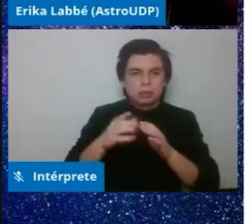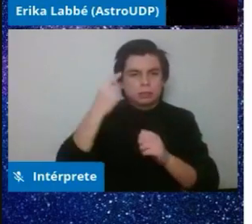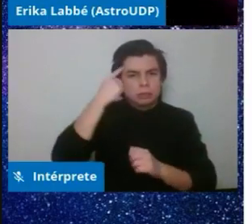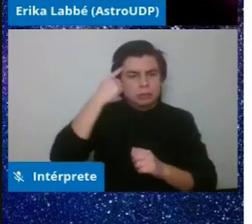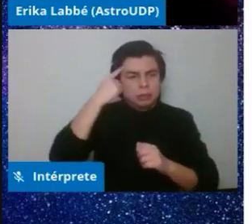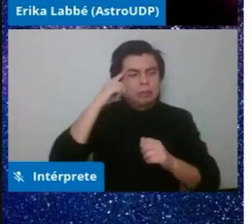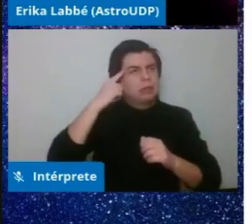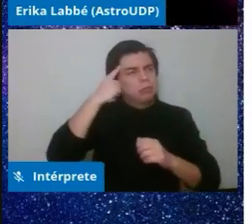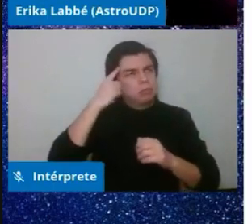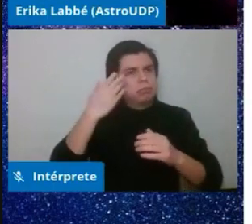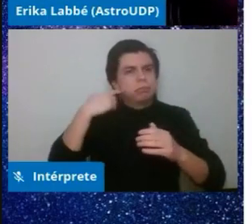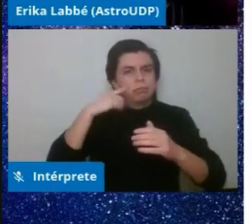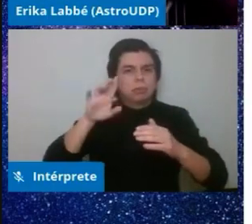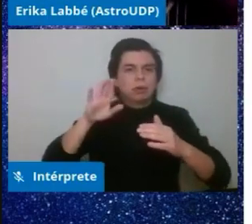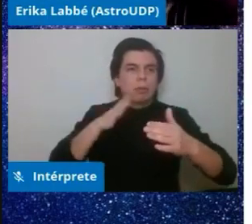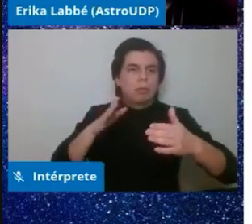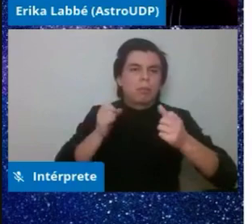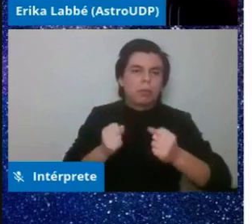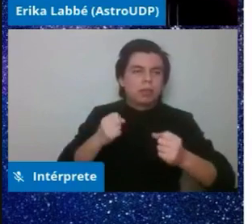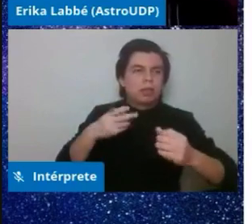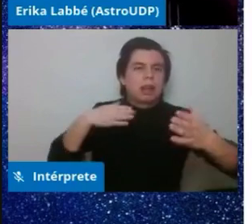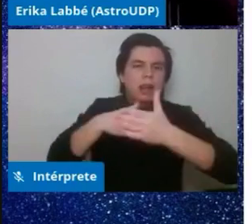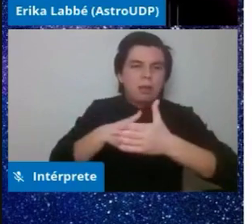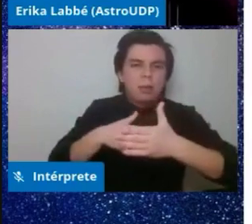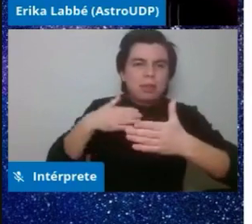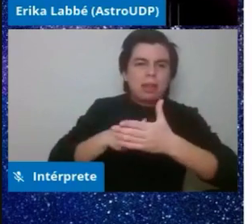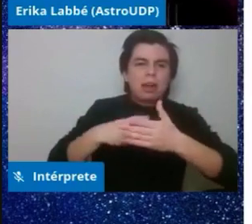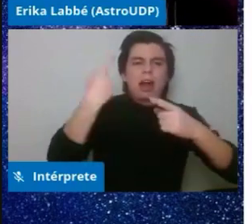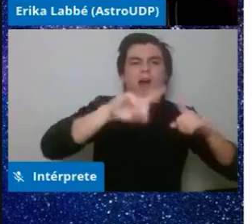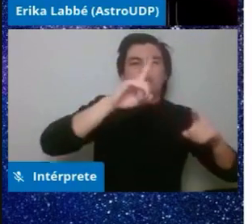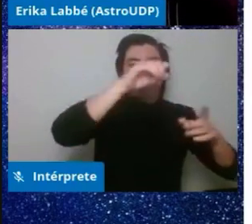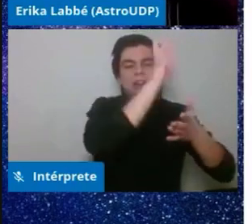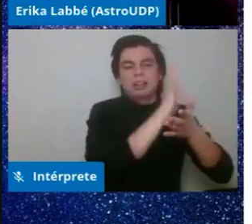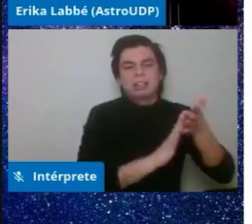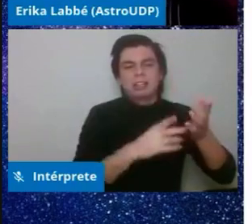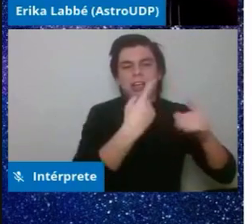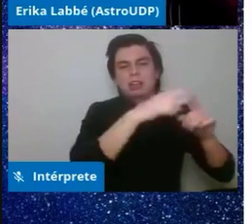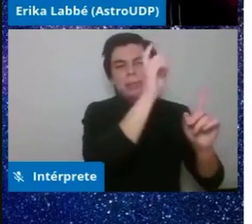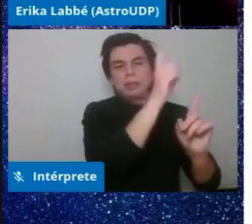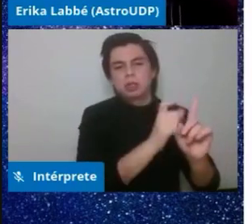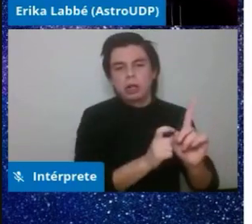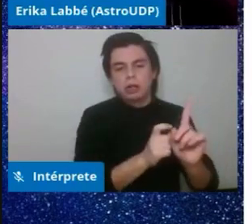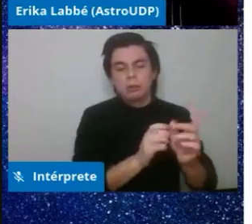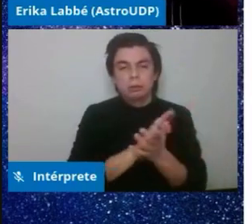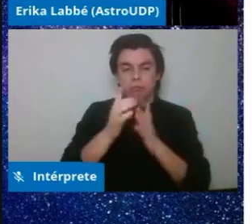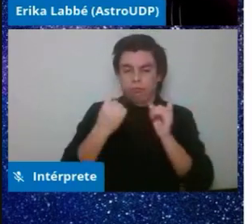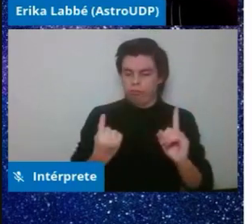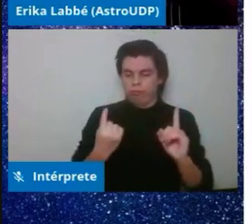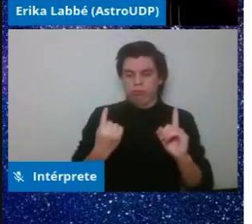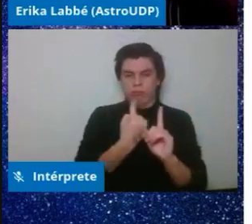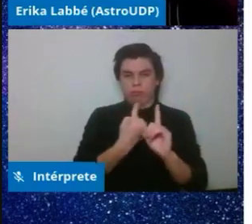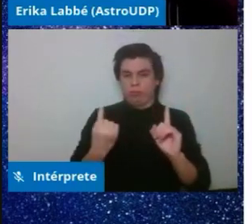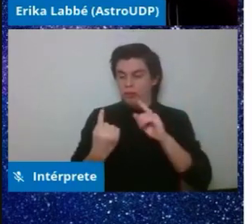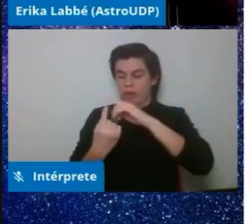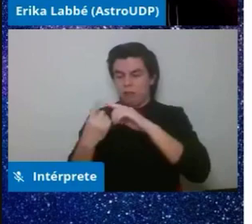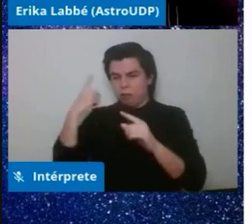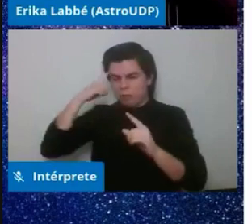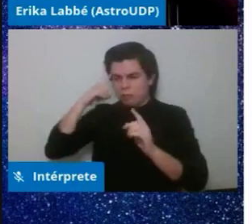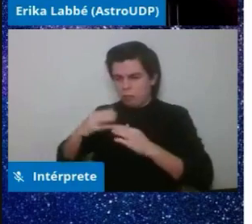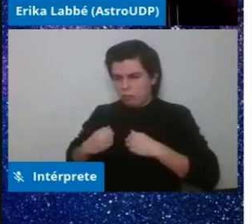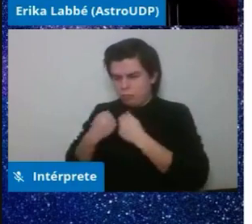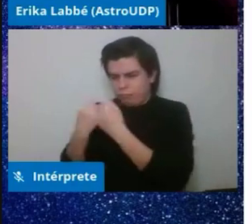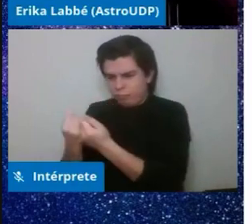obstruir a otra persona con otro tipo de condición para que lo entienda. Entonces, en ese sentido, es un